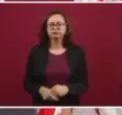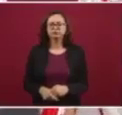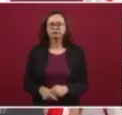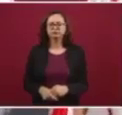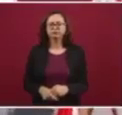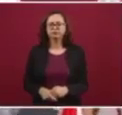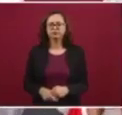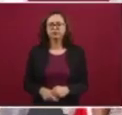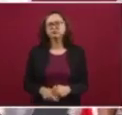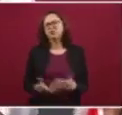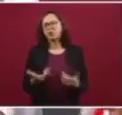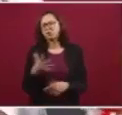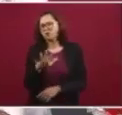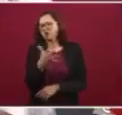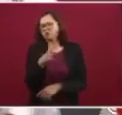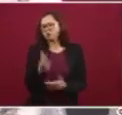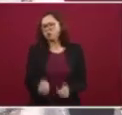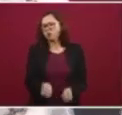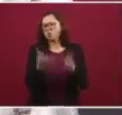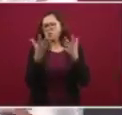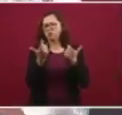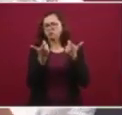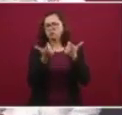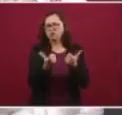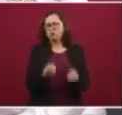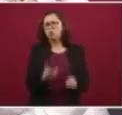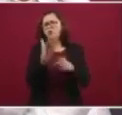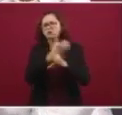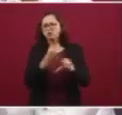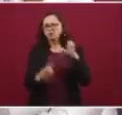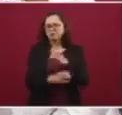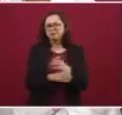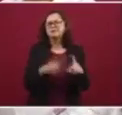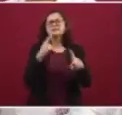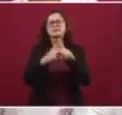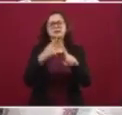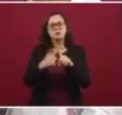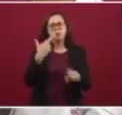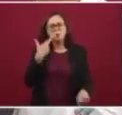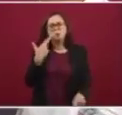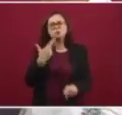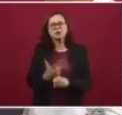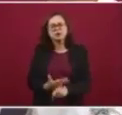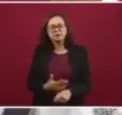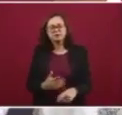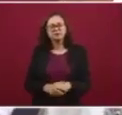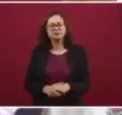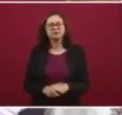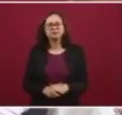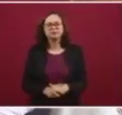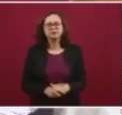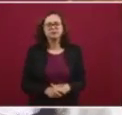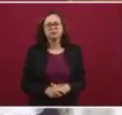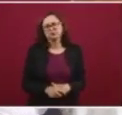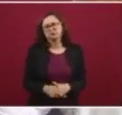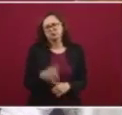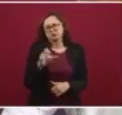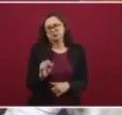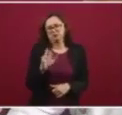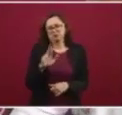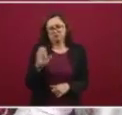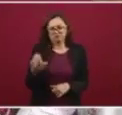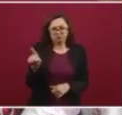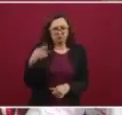¿Cuántos recursos podría tener? ¿Cuánto dinero? Hay que verlo. Miren, ¿quién lo está viendo en el gobierno? Lo está viendo el secretario de Relaciones